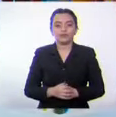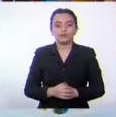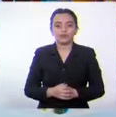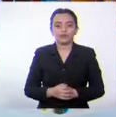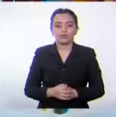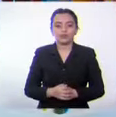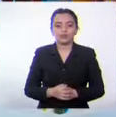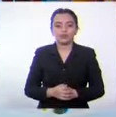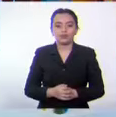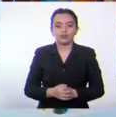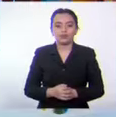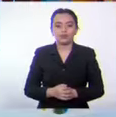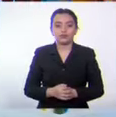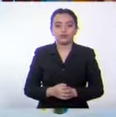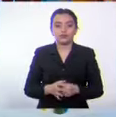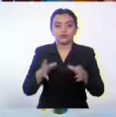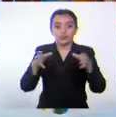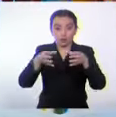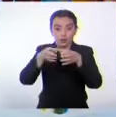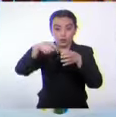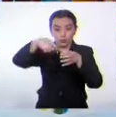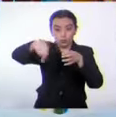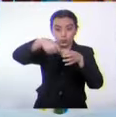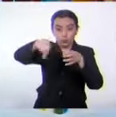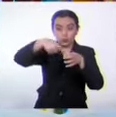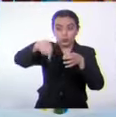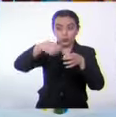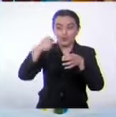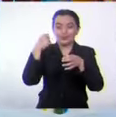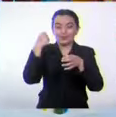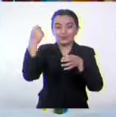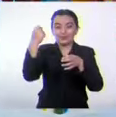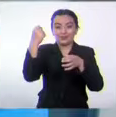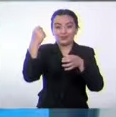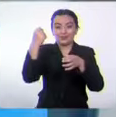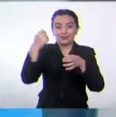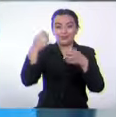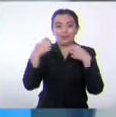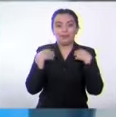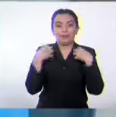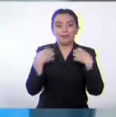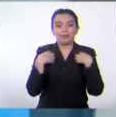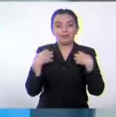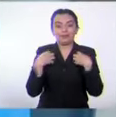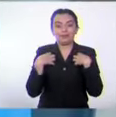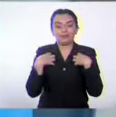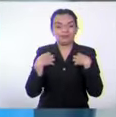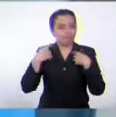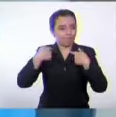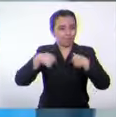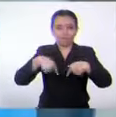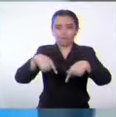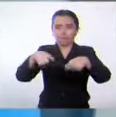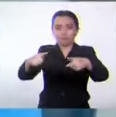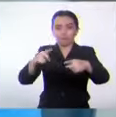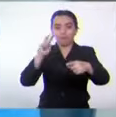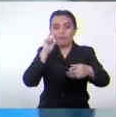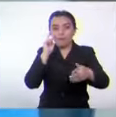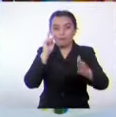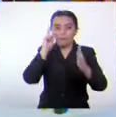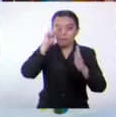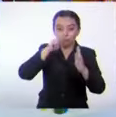Las unidades de concentración son muy importantes en la vida cotidiana. Si puedes, verifica en un frasco de